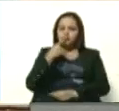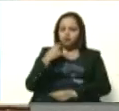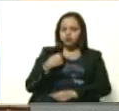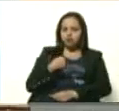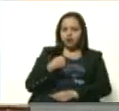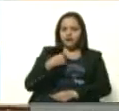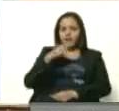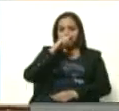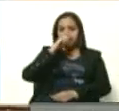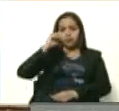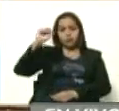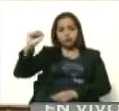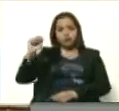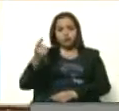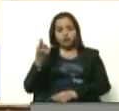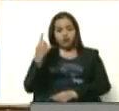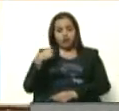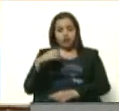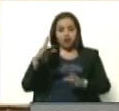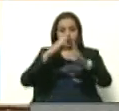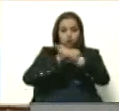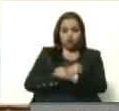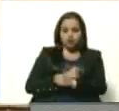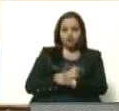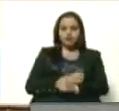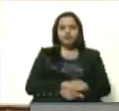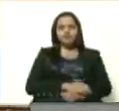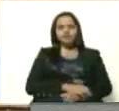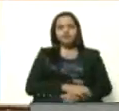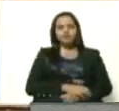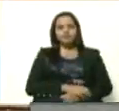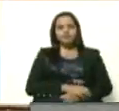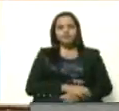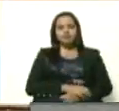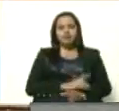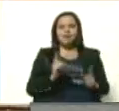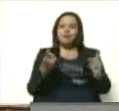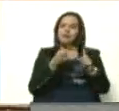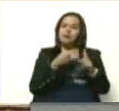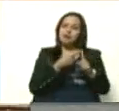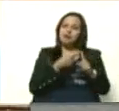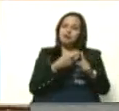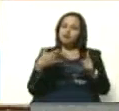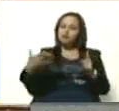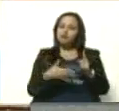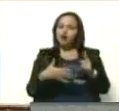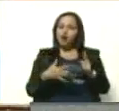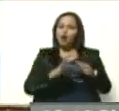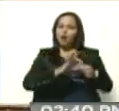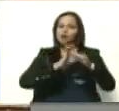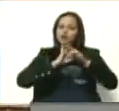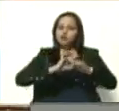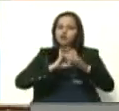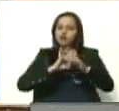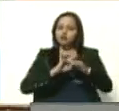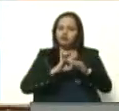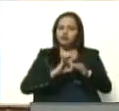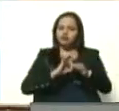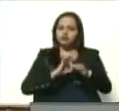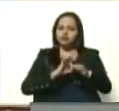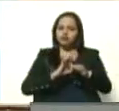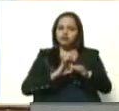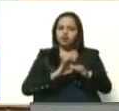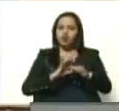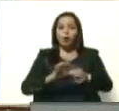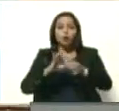Maduro la noche de anoche. En primer lugar, unidad. Unidad